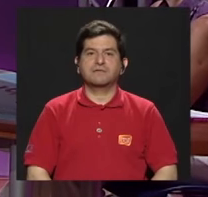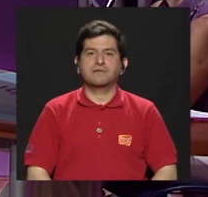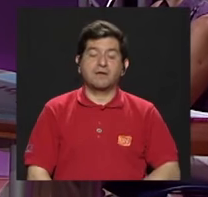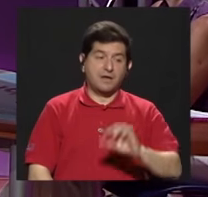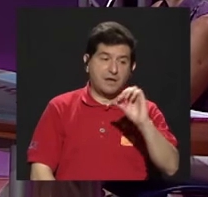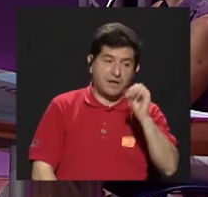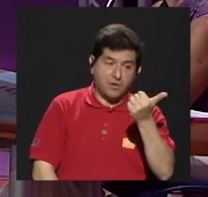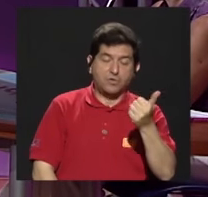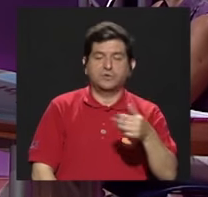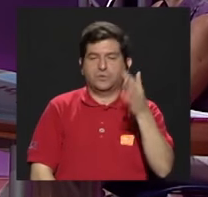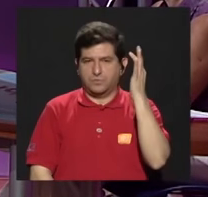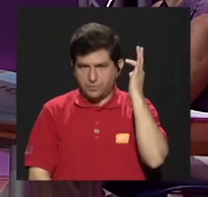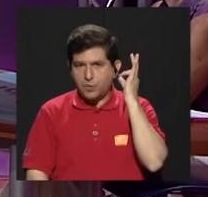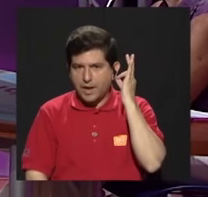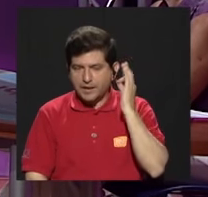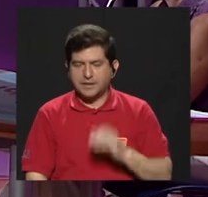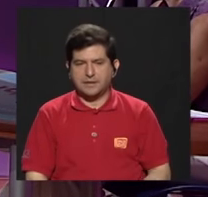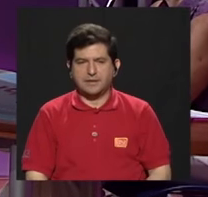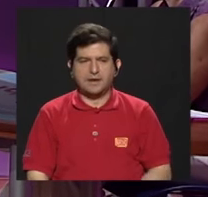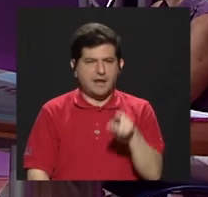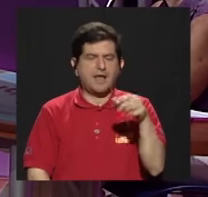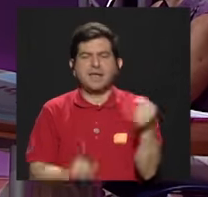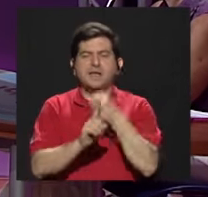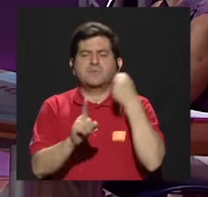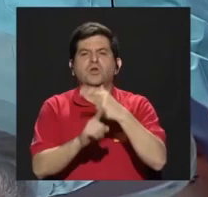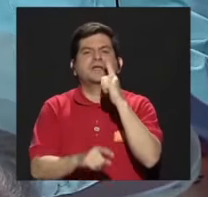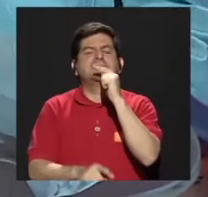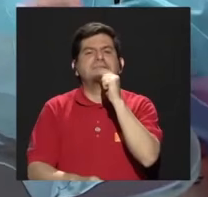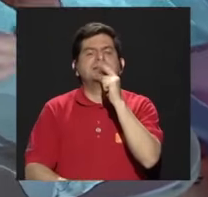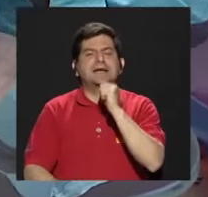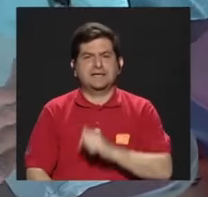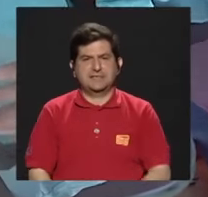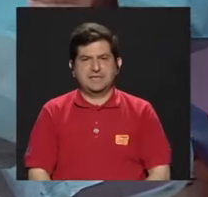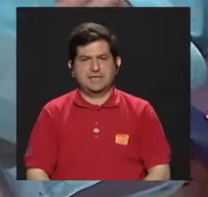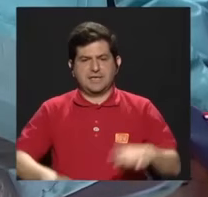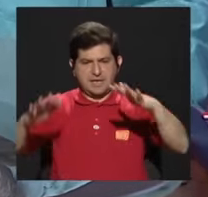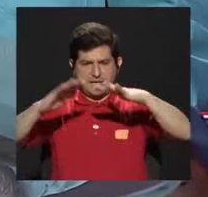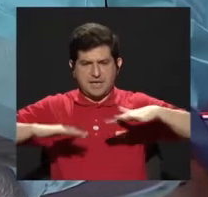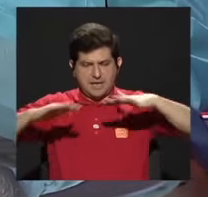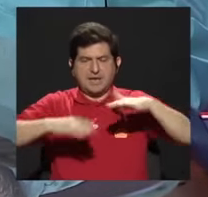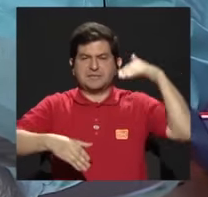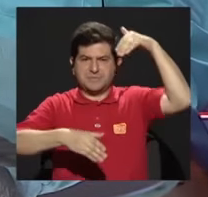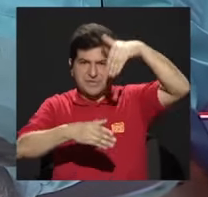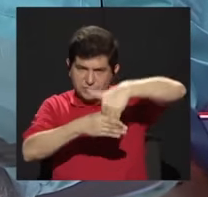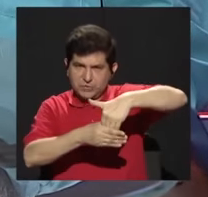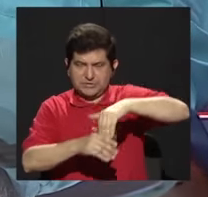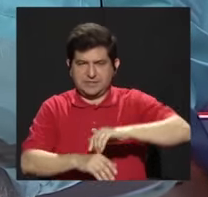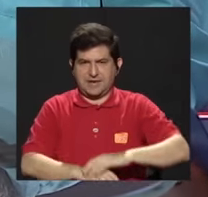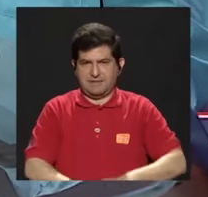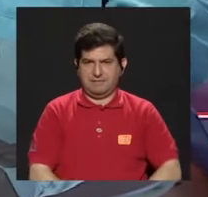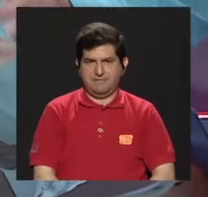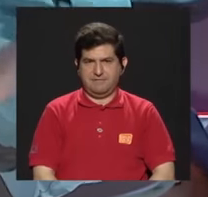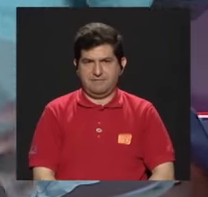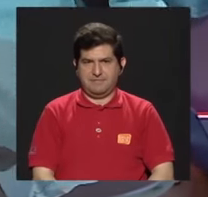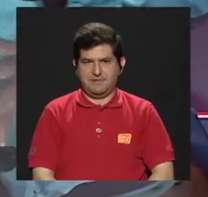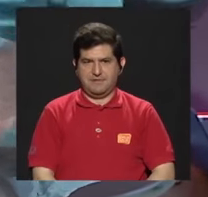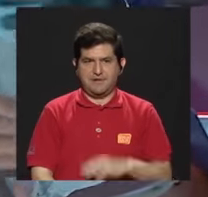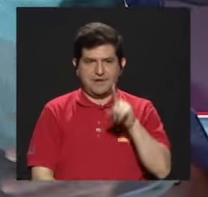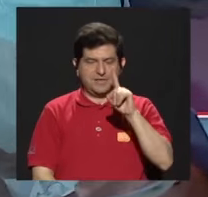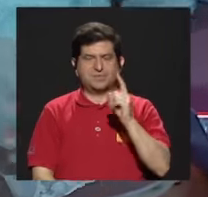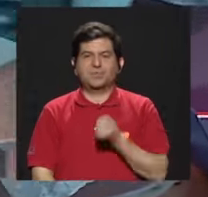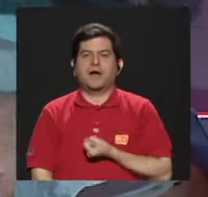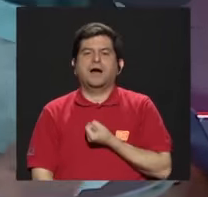señora, ¿a quién está violentando? ¿En qué espacio se está metiendo como tal? Es una